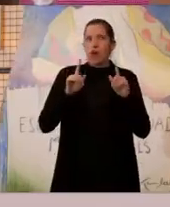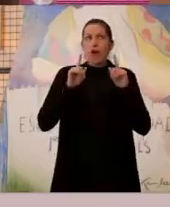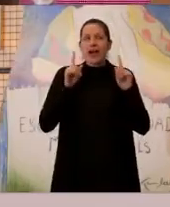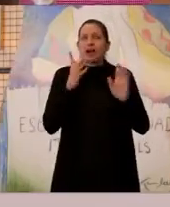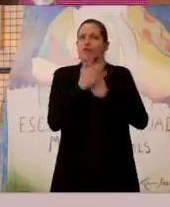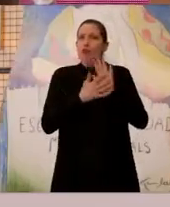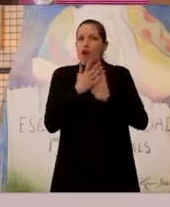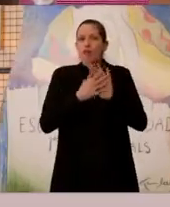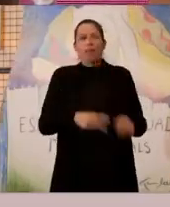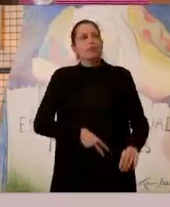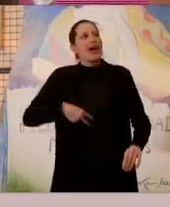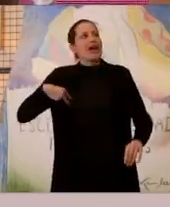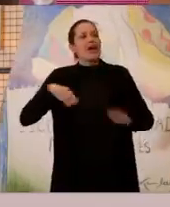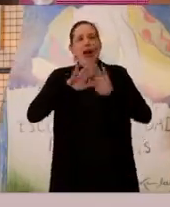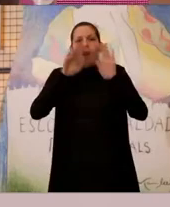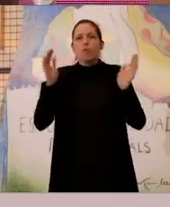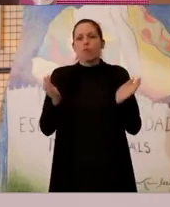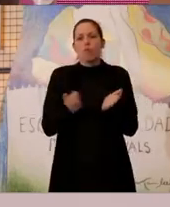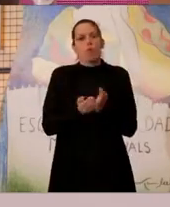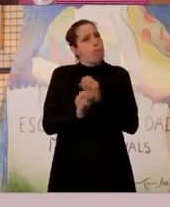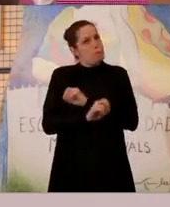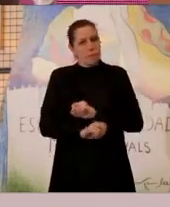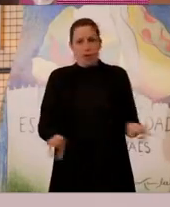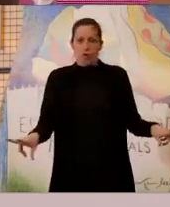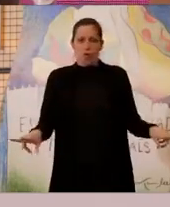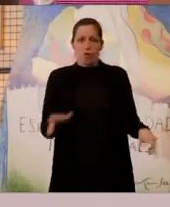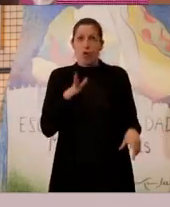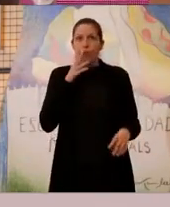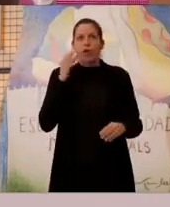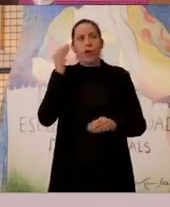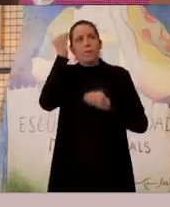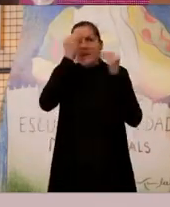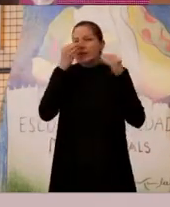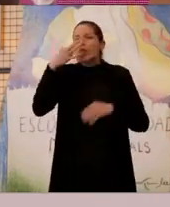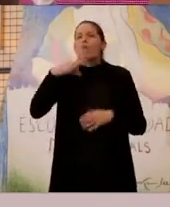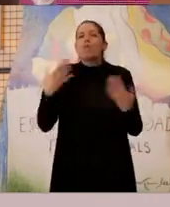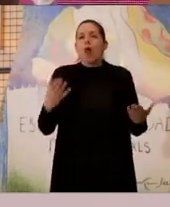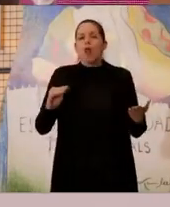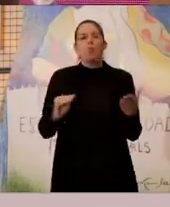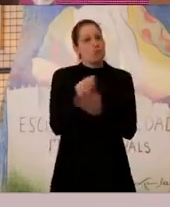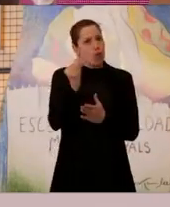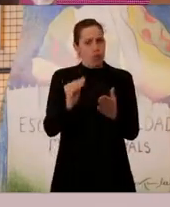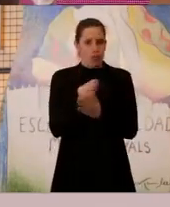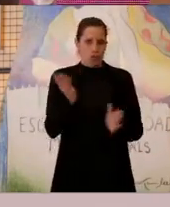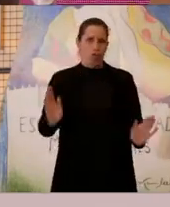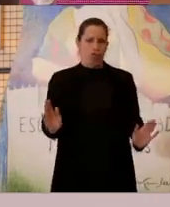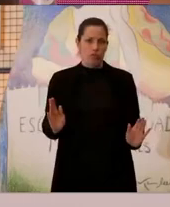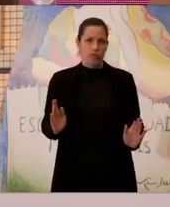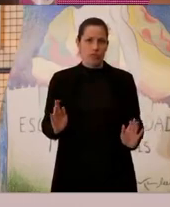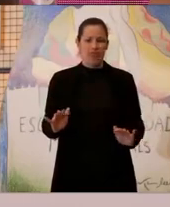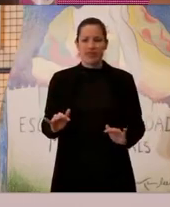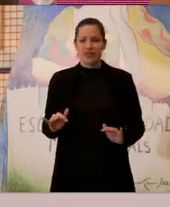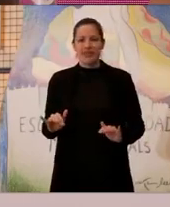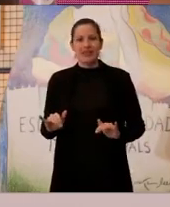que solo se piensa en la producción en este momento yo diría ni siquiera la producción